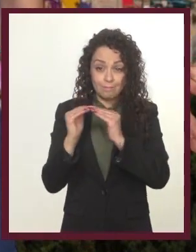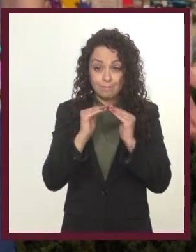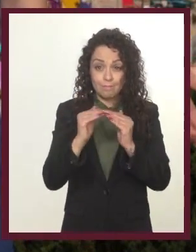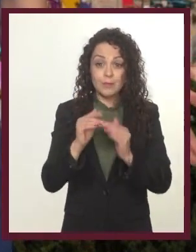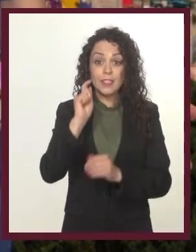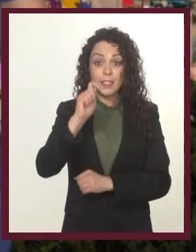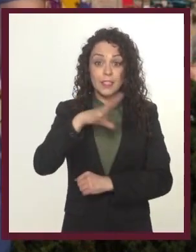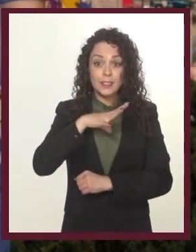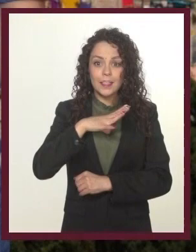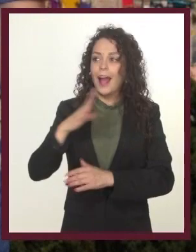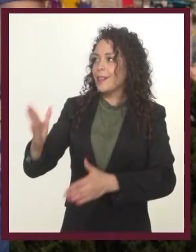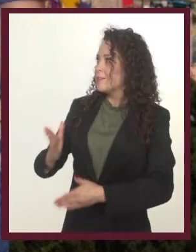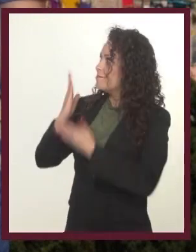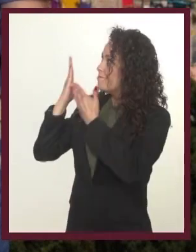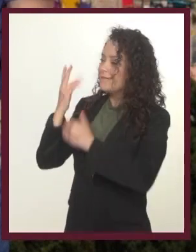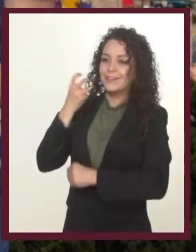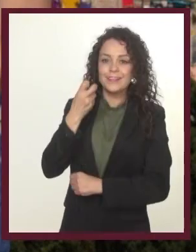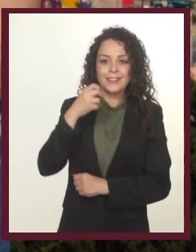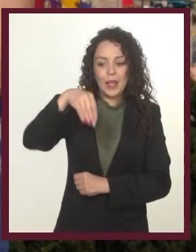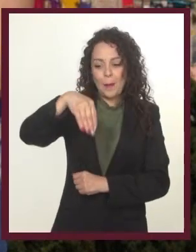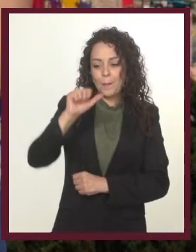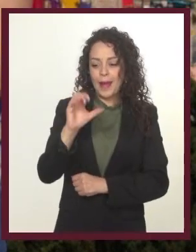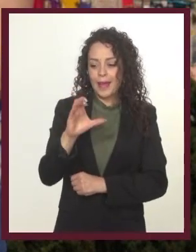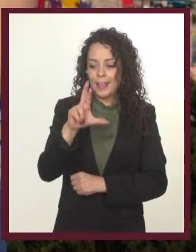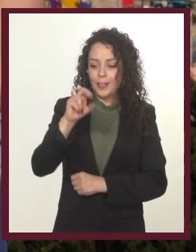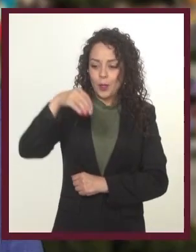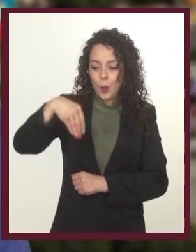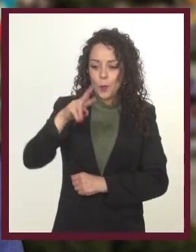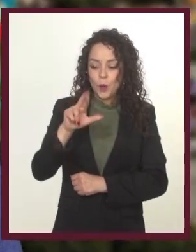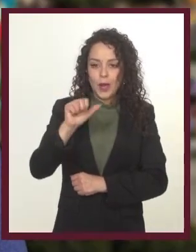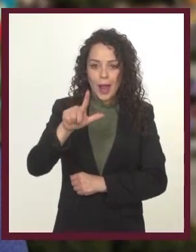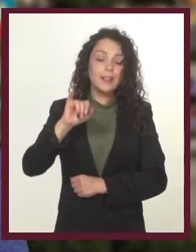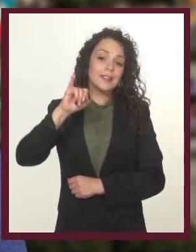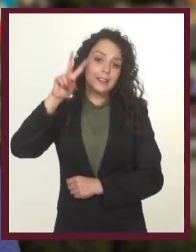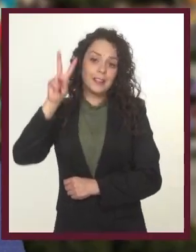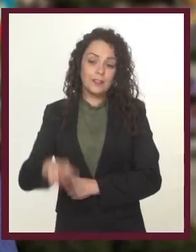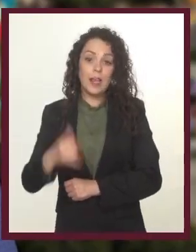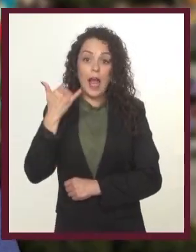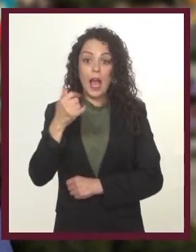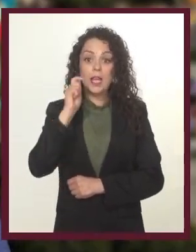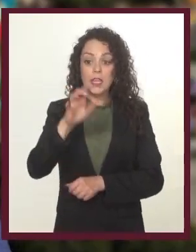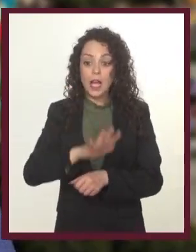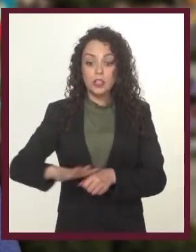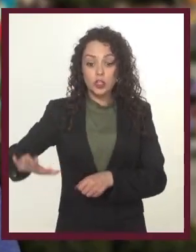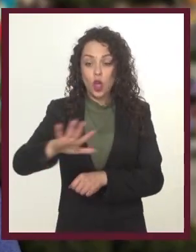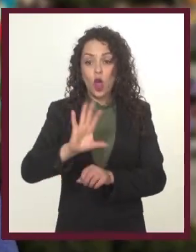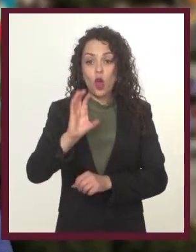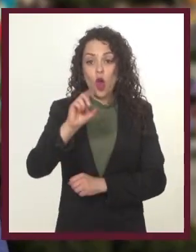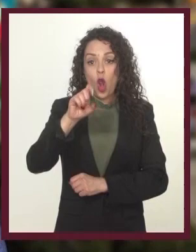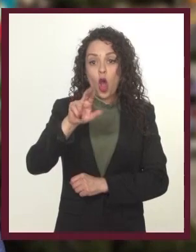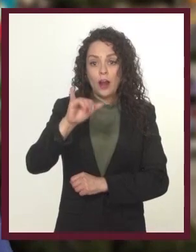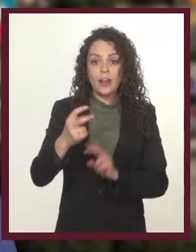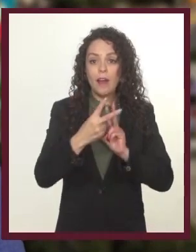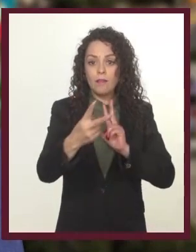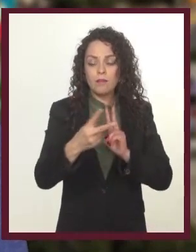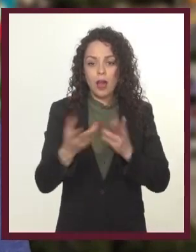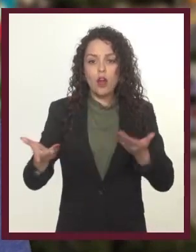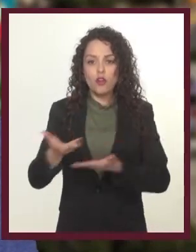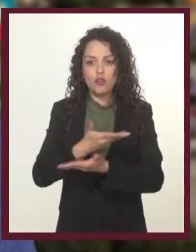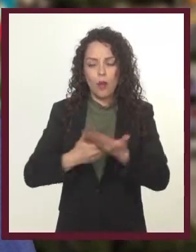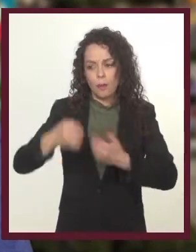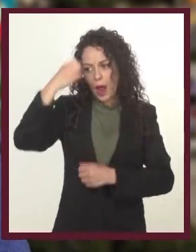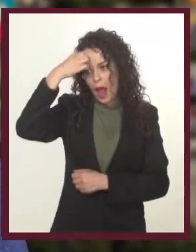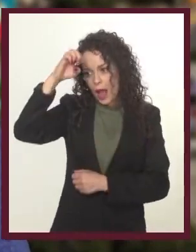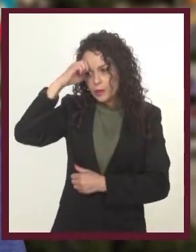final? Pues un macromural. Exacto. Y más que eso, tenemos una colonia con vecinos compartiendo